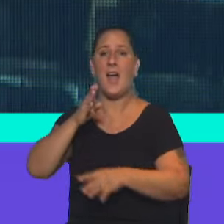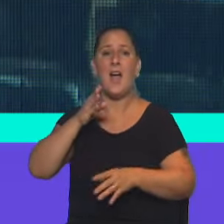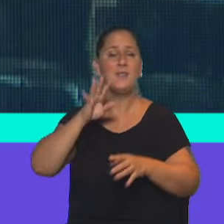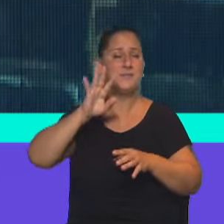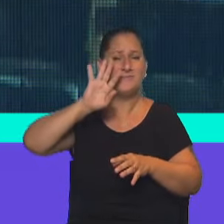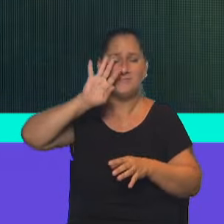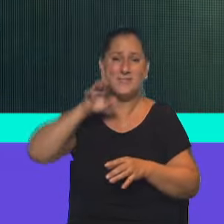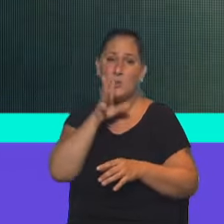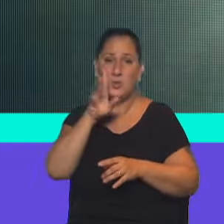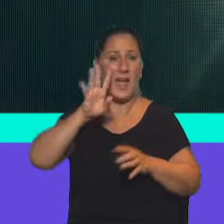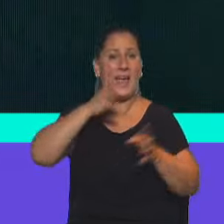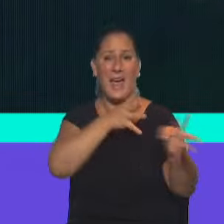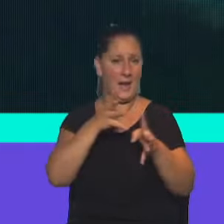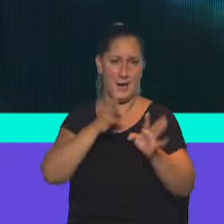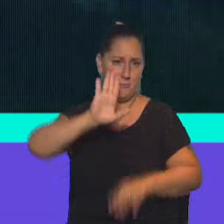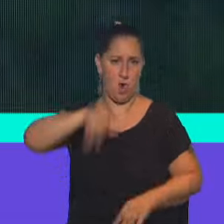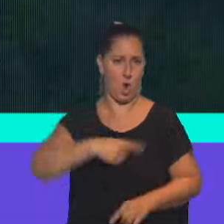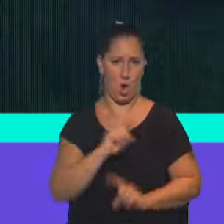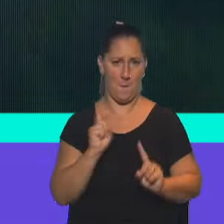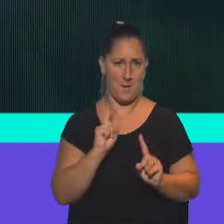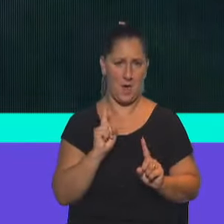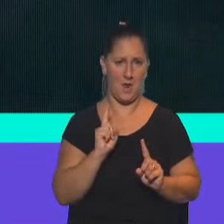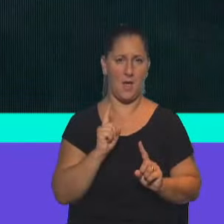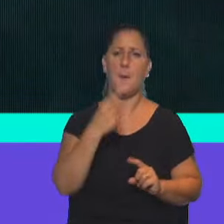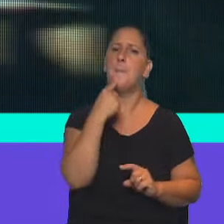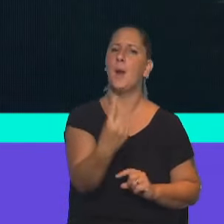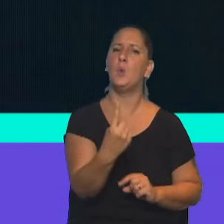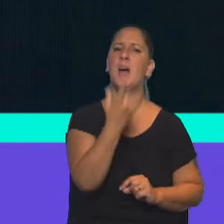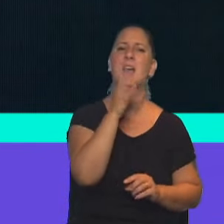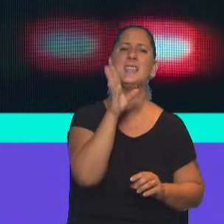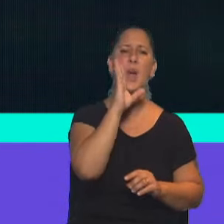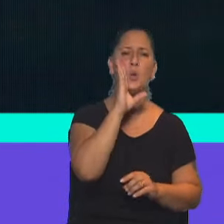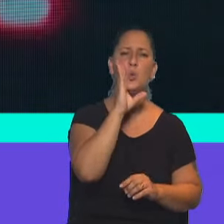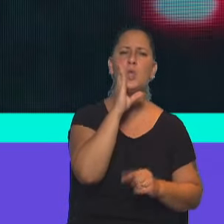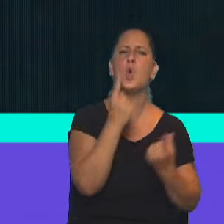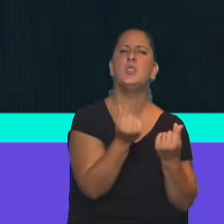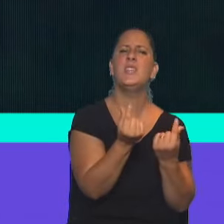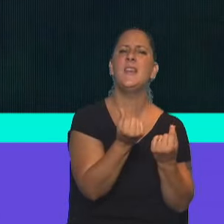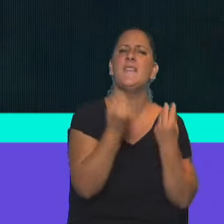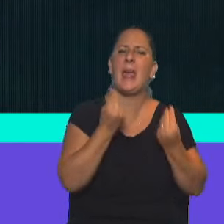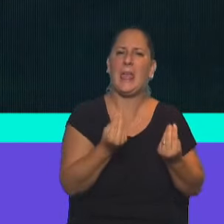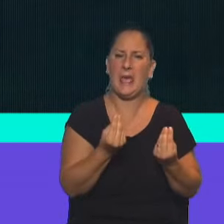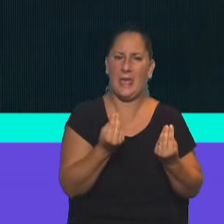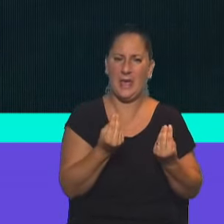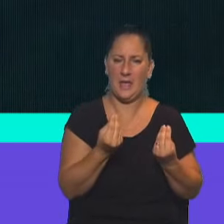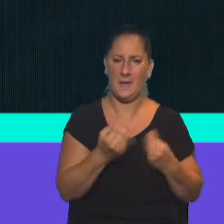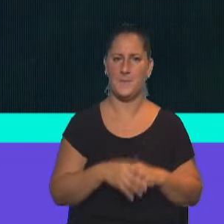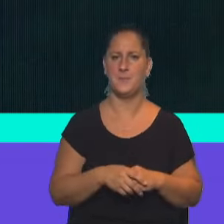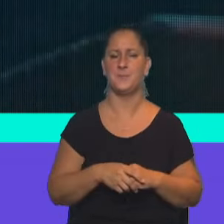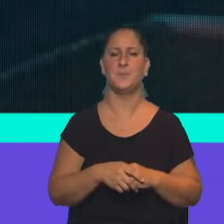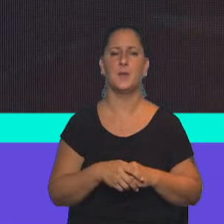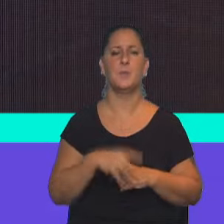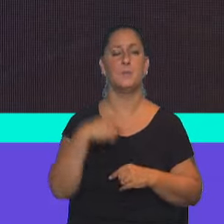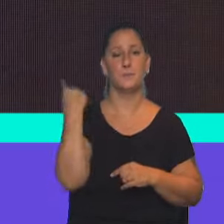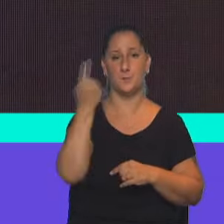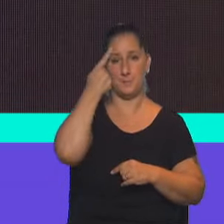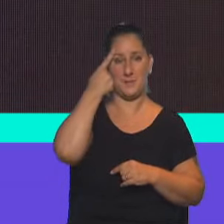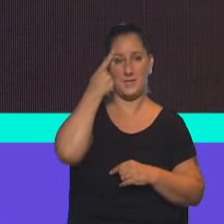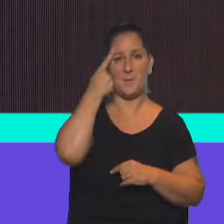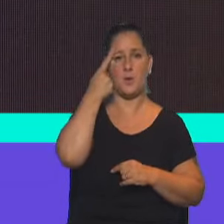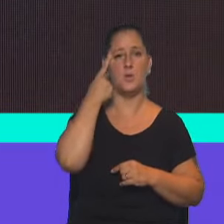duda qué les sirve a eeuu de todo esto y que les sirve porque uno imagina que las motivaciones